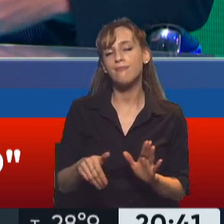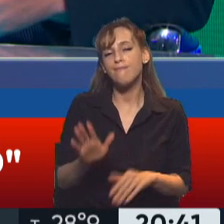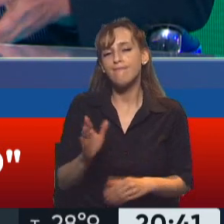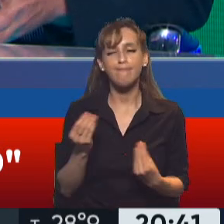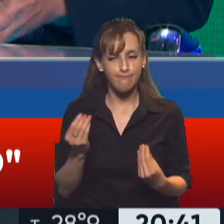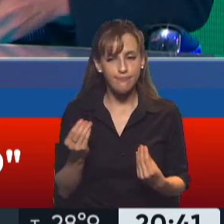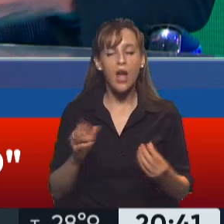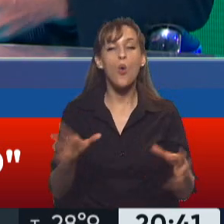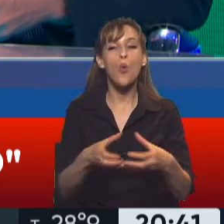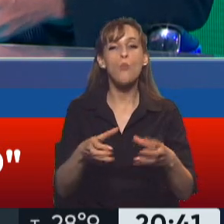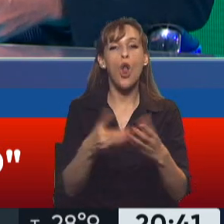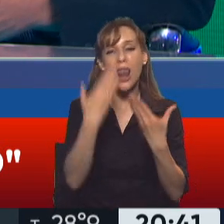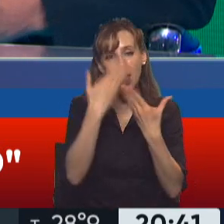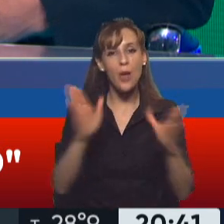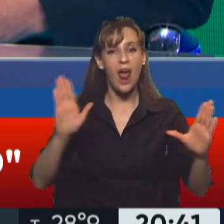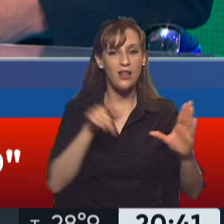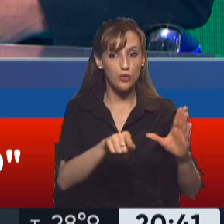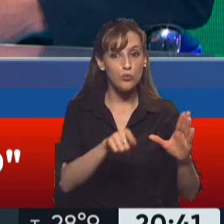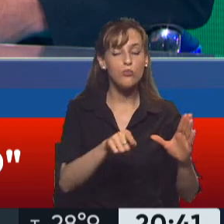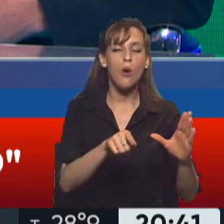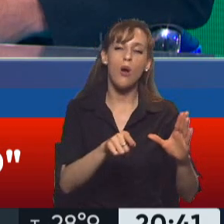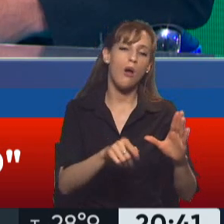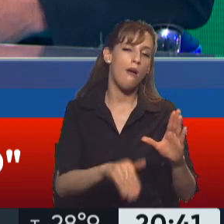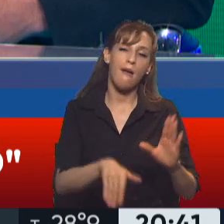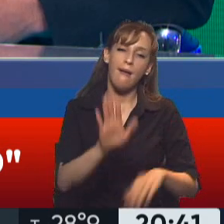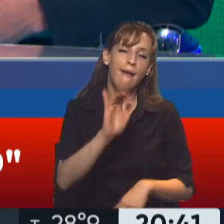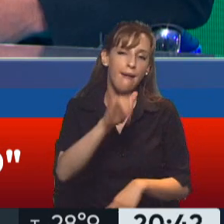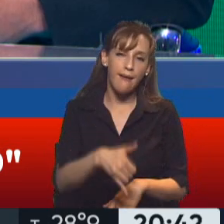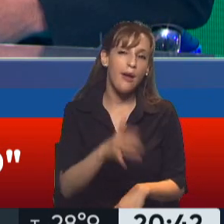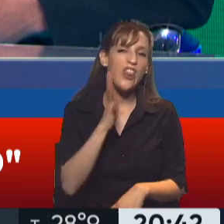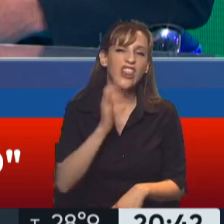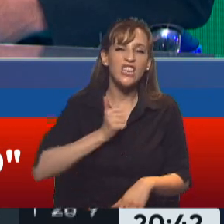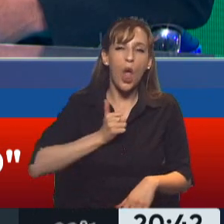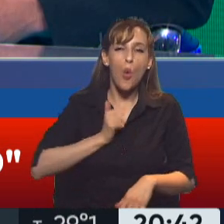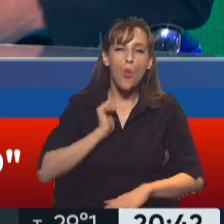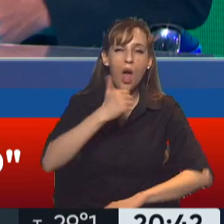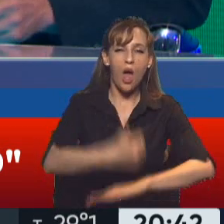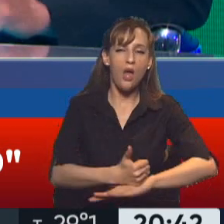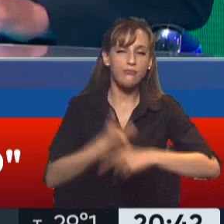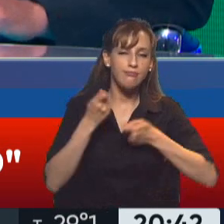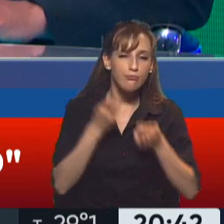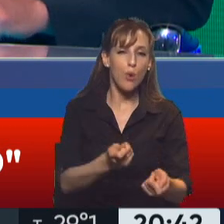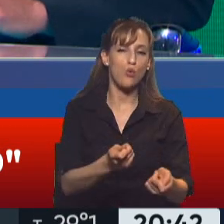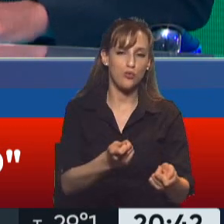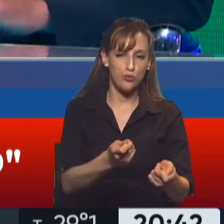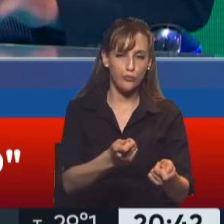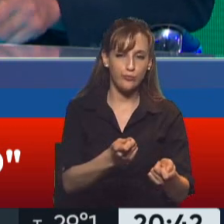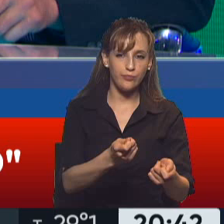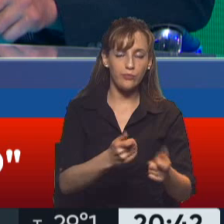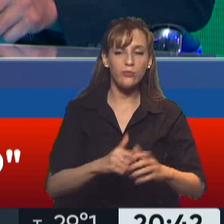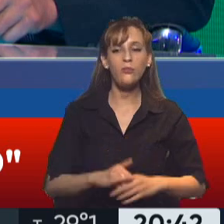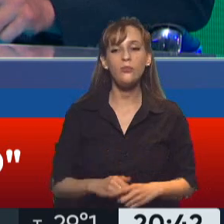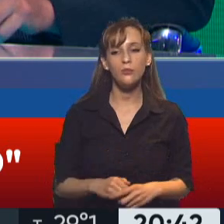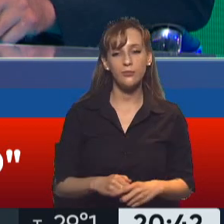que los liberalismos periféricos han tendido a apoyar dictaduras en muchas oportunidades, pero no diría que eso es algo de lo